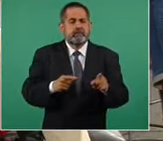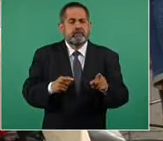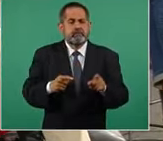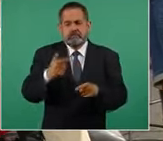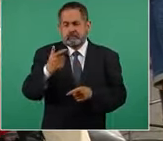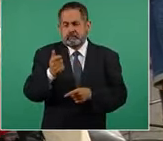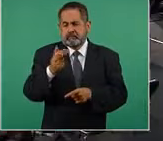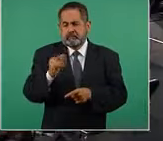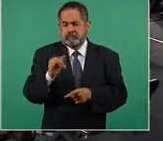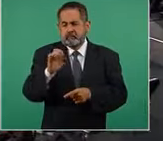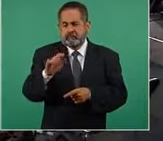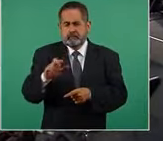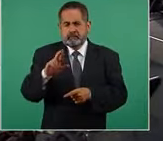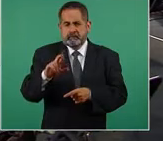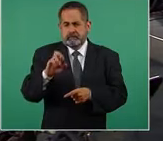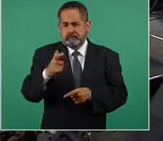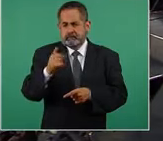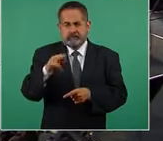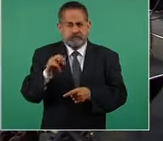Gabriel Regino.